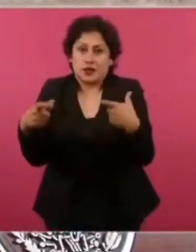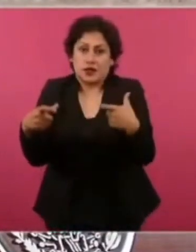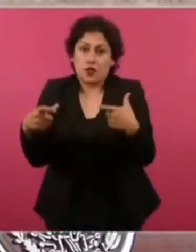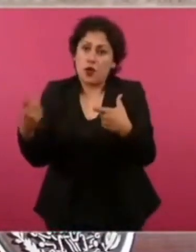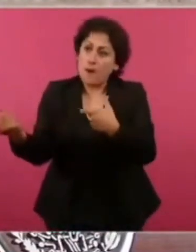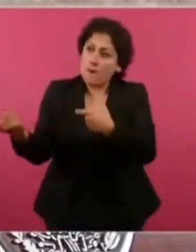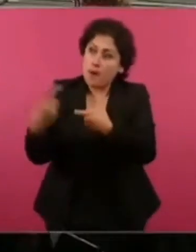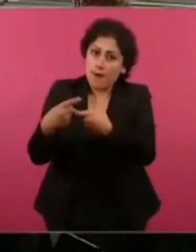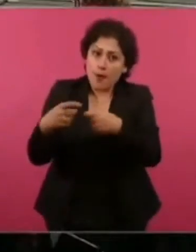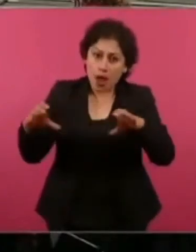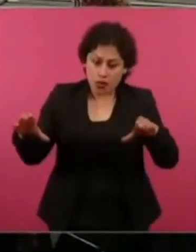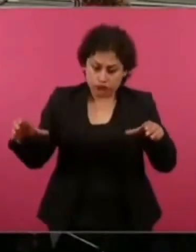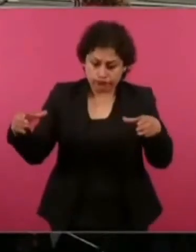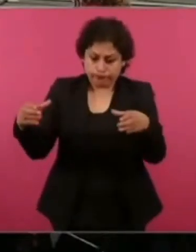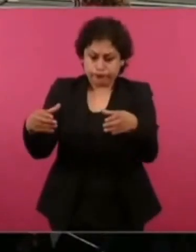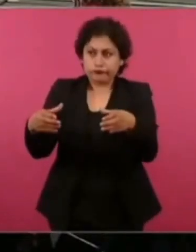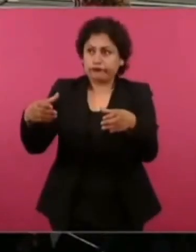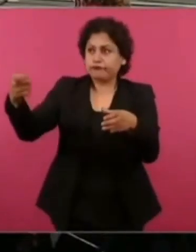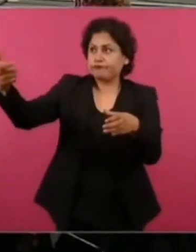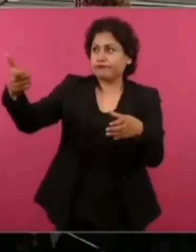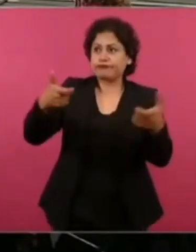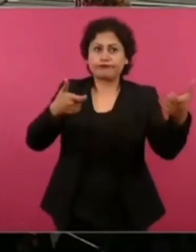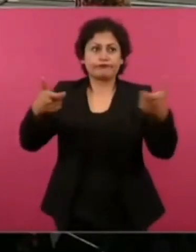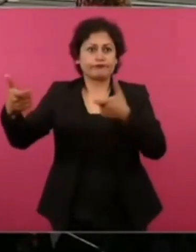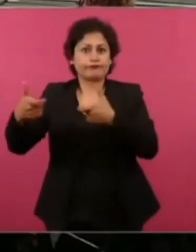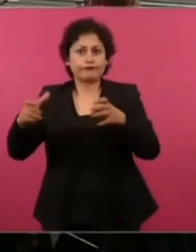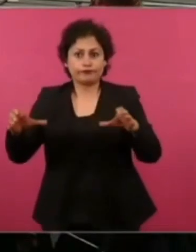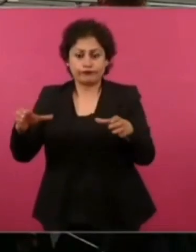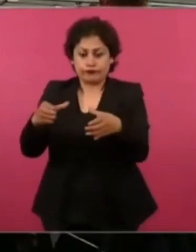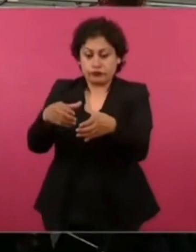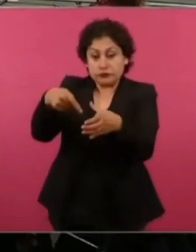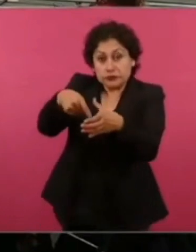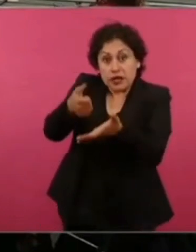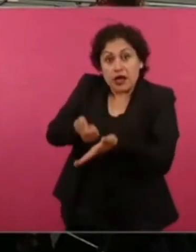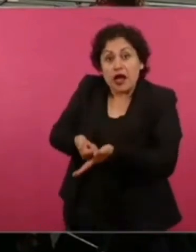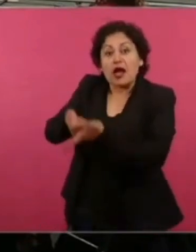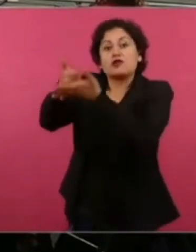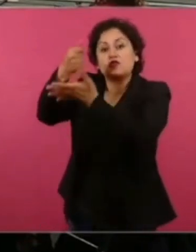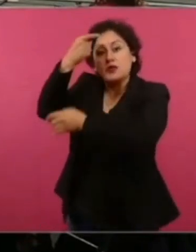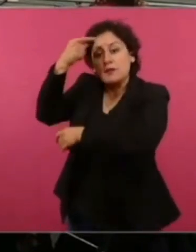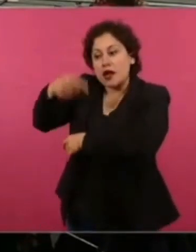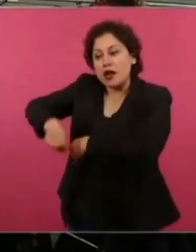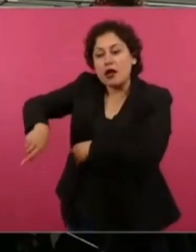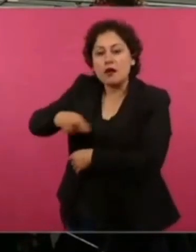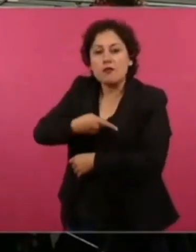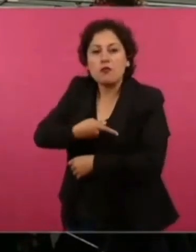para combatir la desigualdad en el mundo. A eso se debería de dedicar